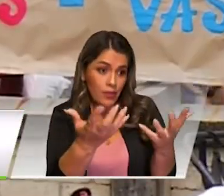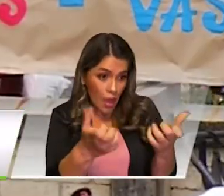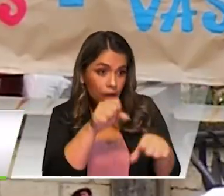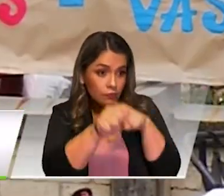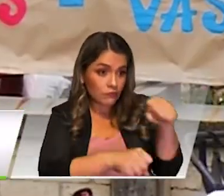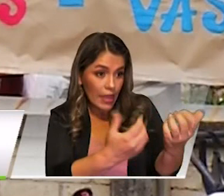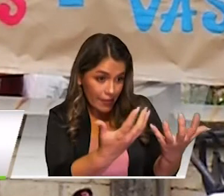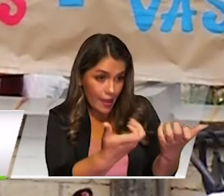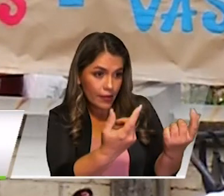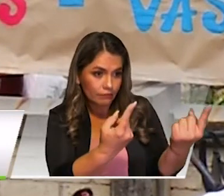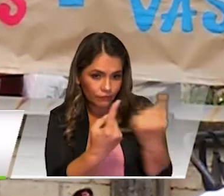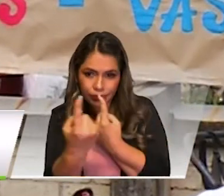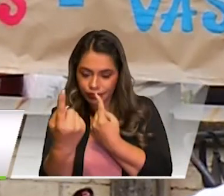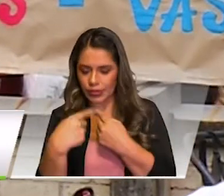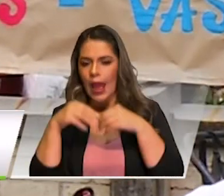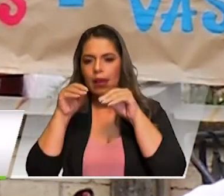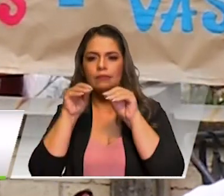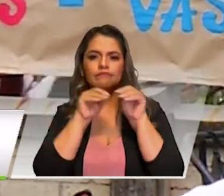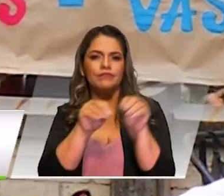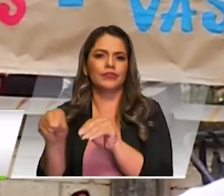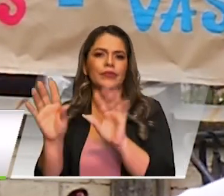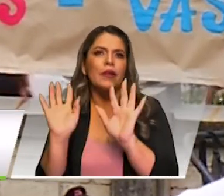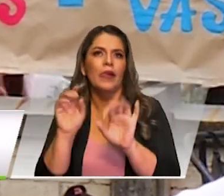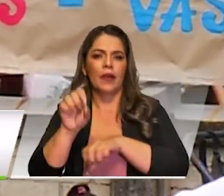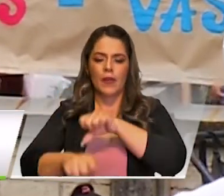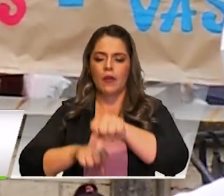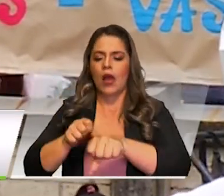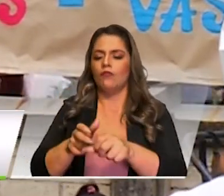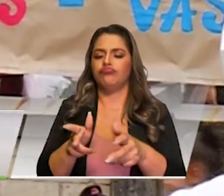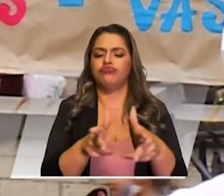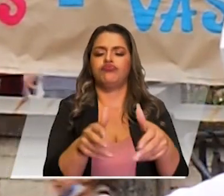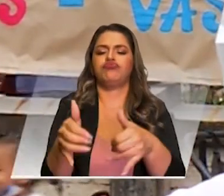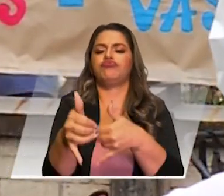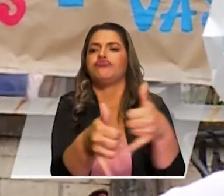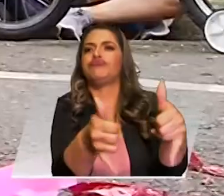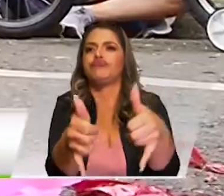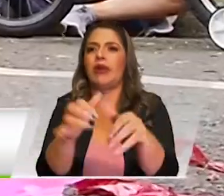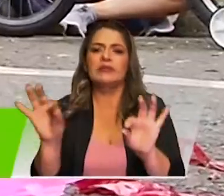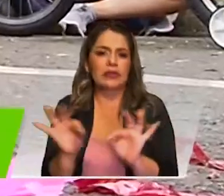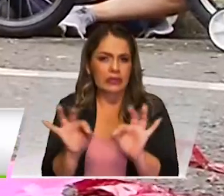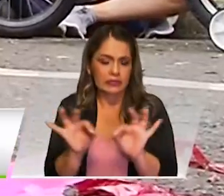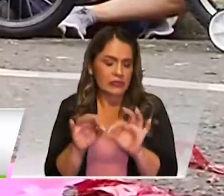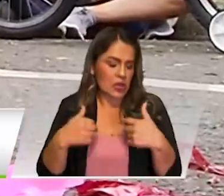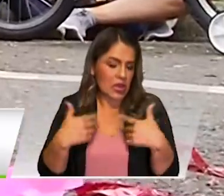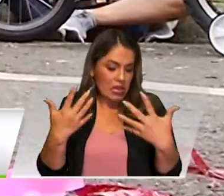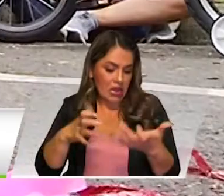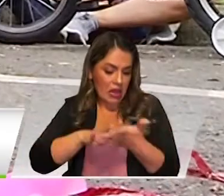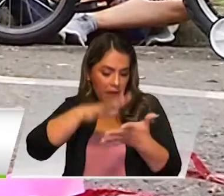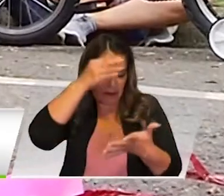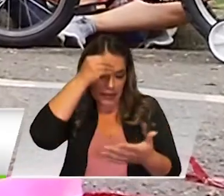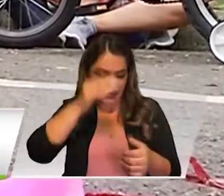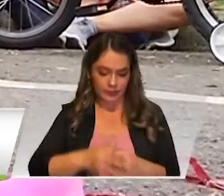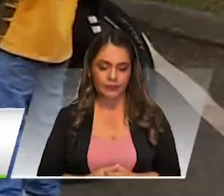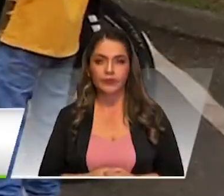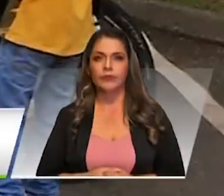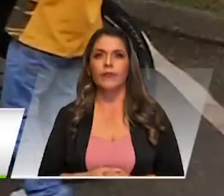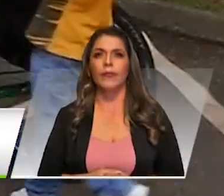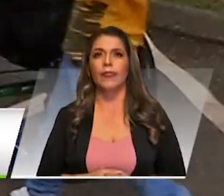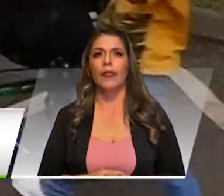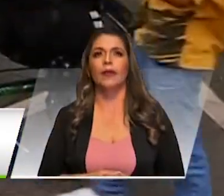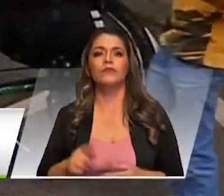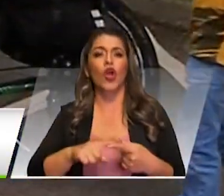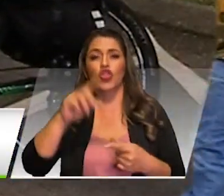simplemente es como querer aprender y tener como esa superación simplemente por aprender algo nuevo. Estamos disponibles todo lo que